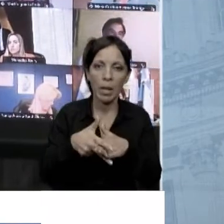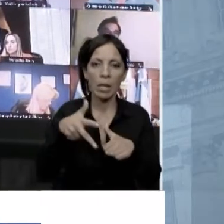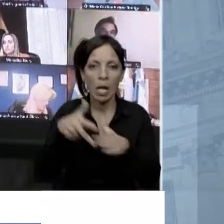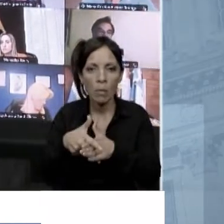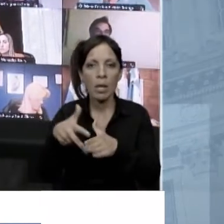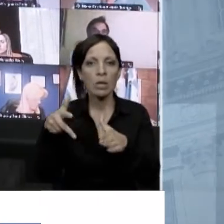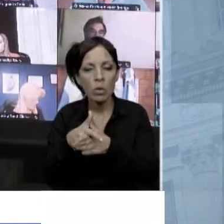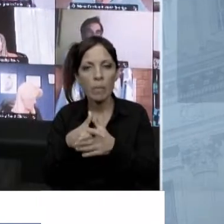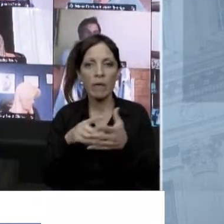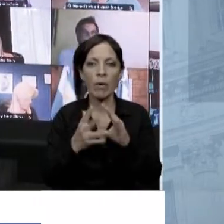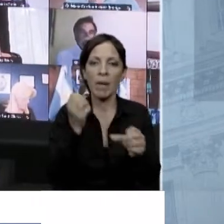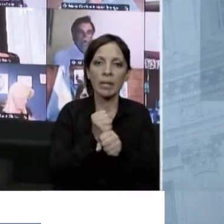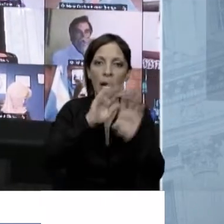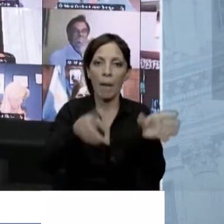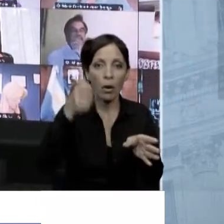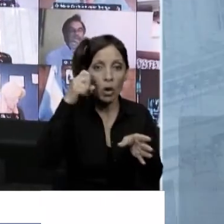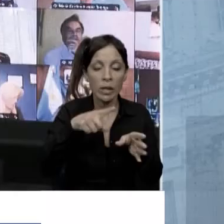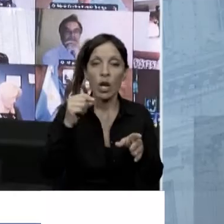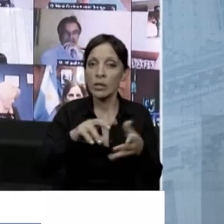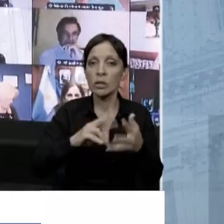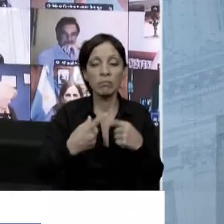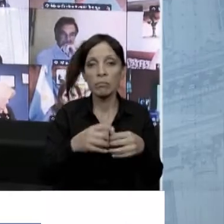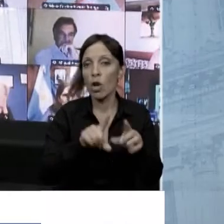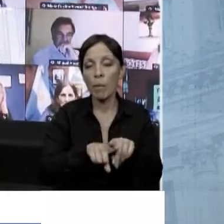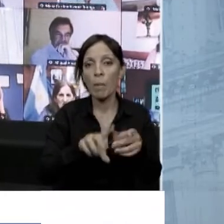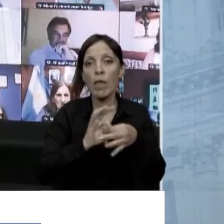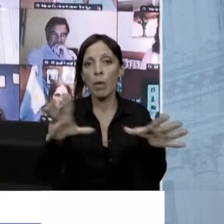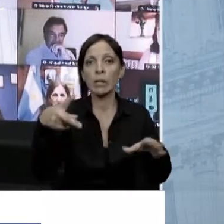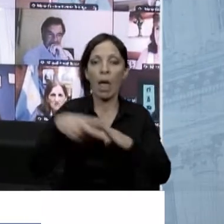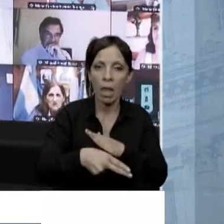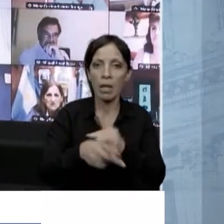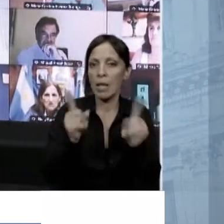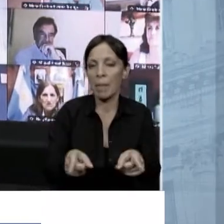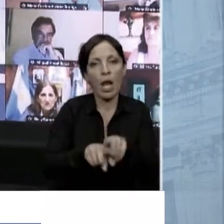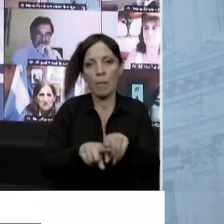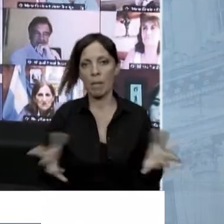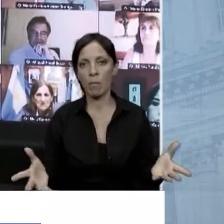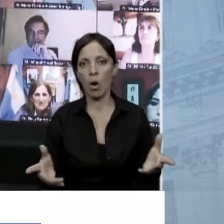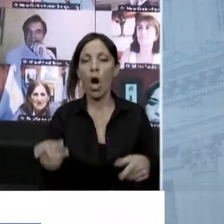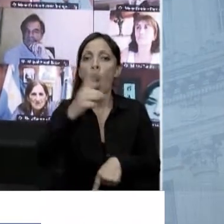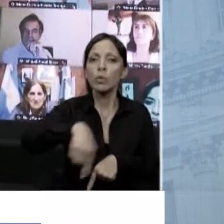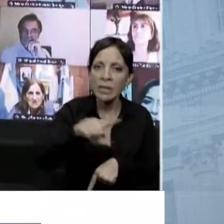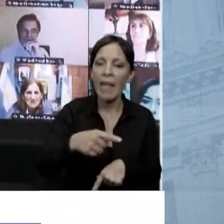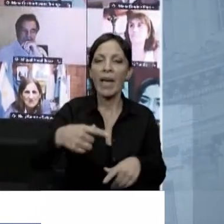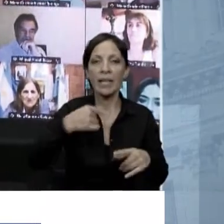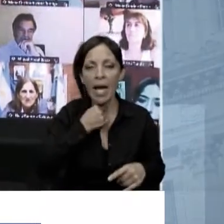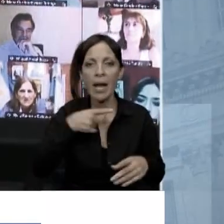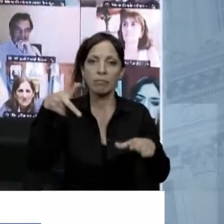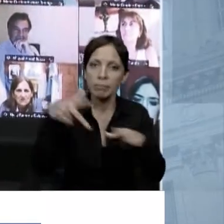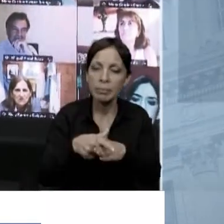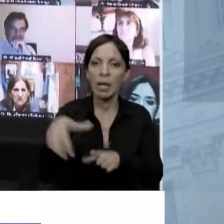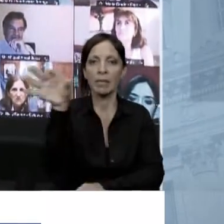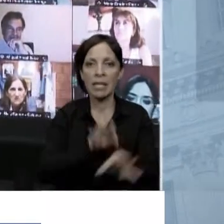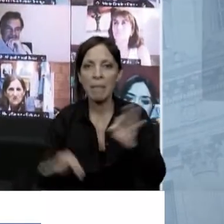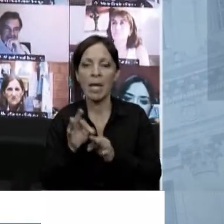de la Cámara de Diputados de la Nación es obstruir el funcionamiento de la democracia. Y evitar el tratamiento de los proyectos